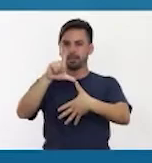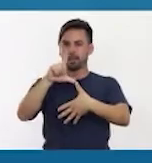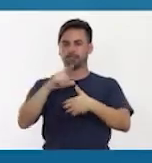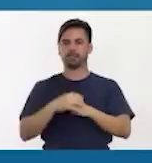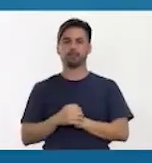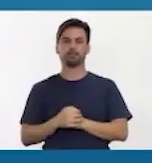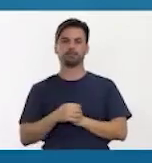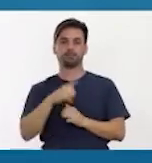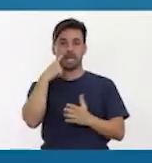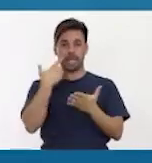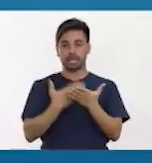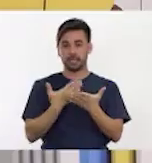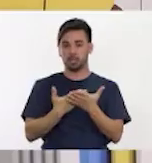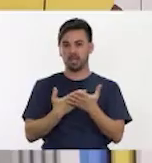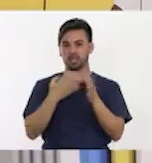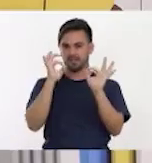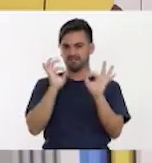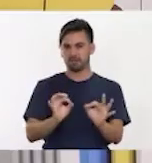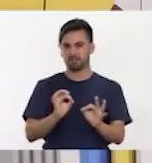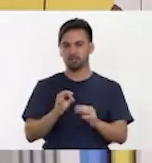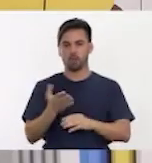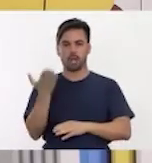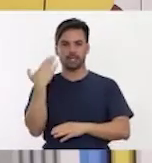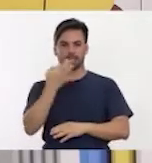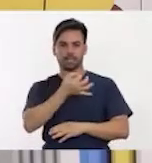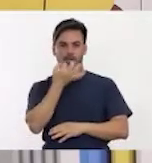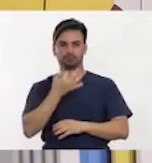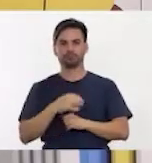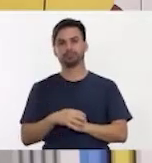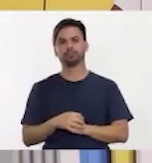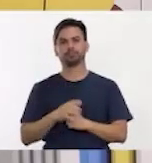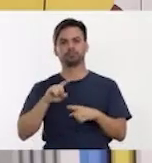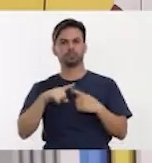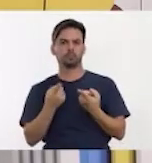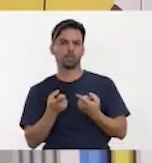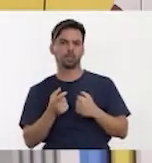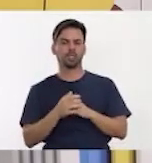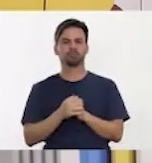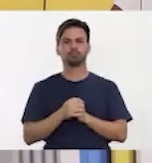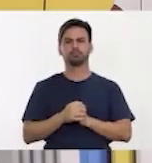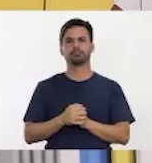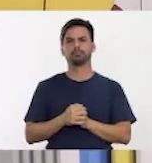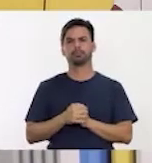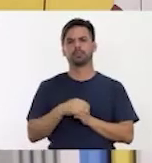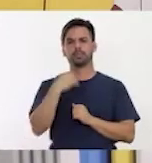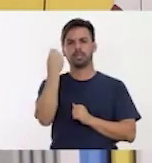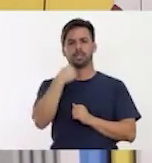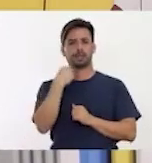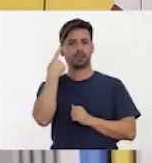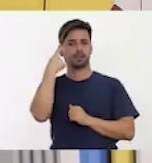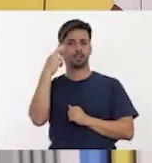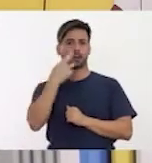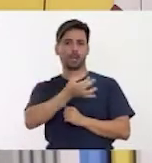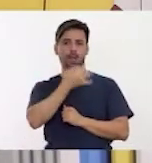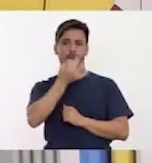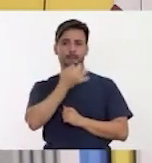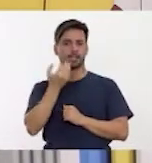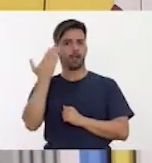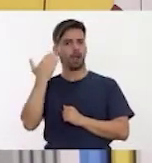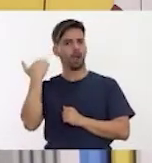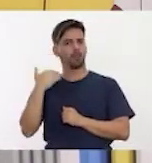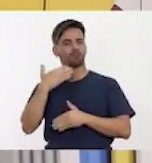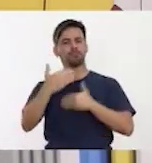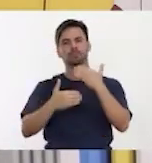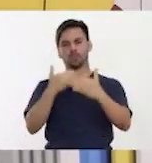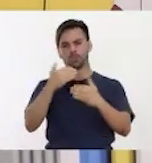anterior. Para ello tienen que tener en cuenta todo lo que hemos hablado acerca de este proceso en